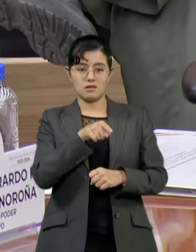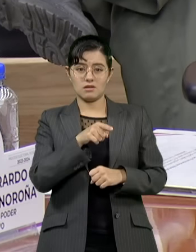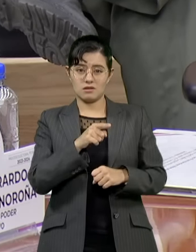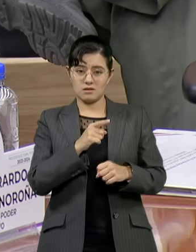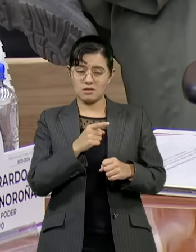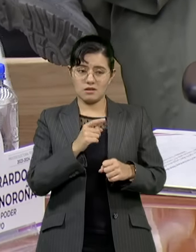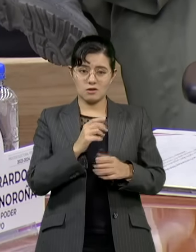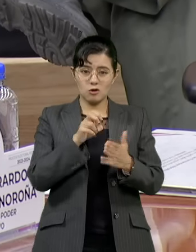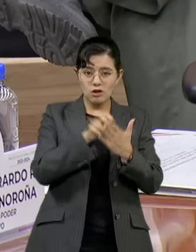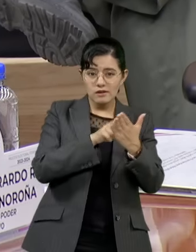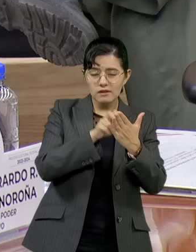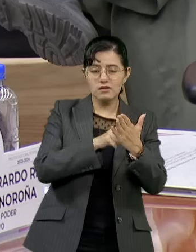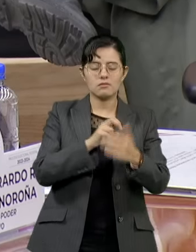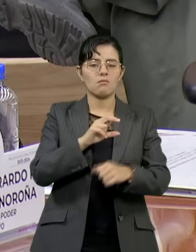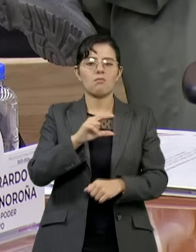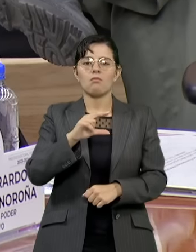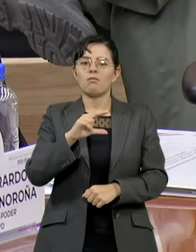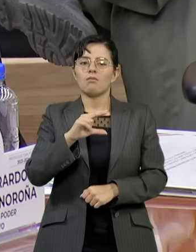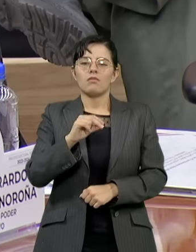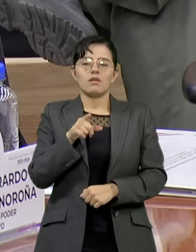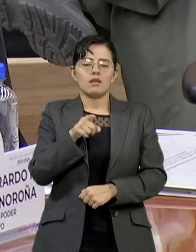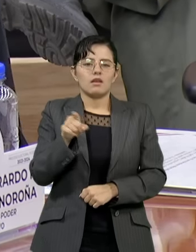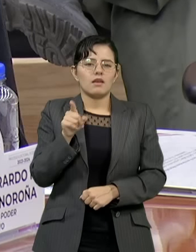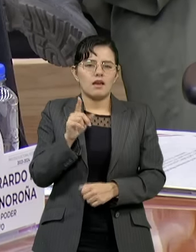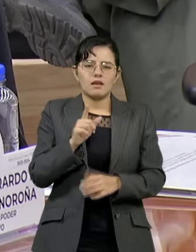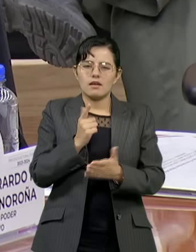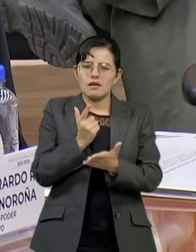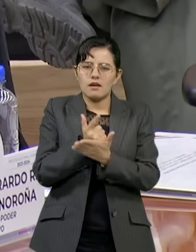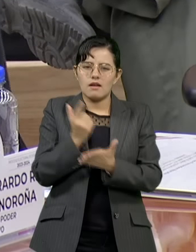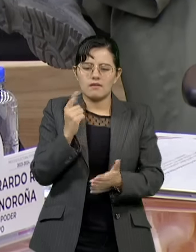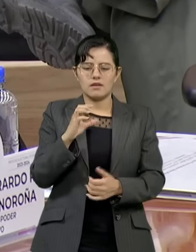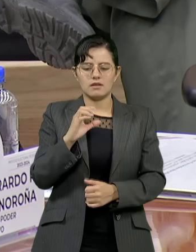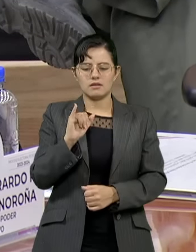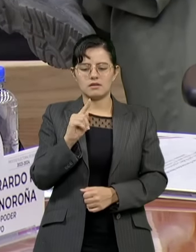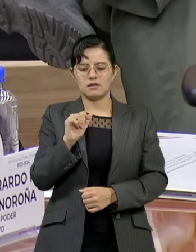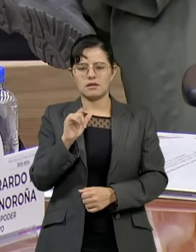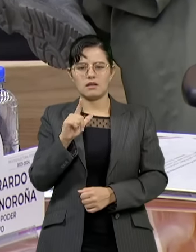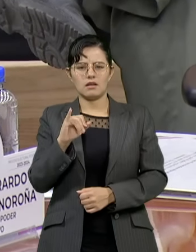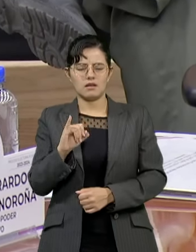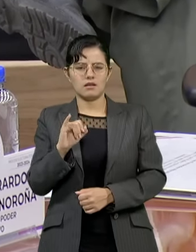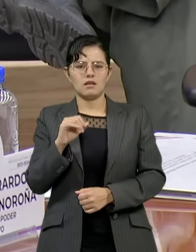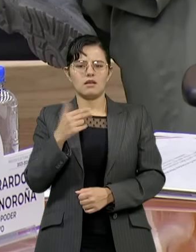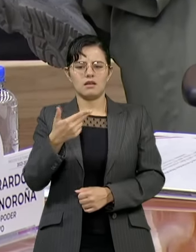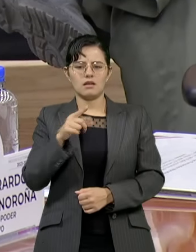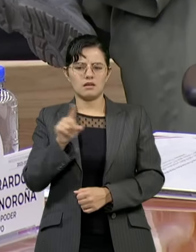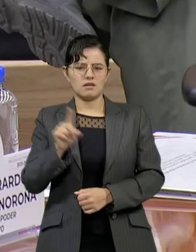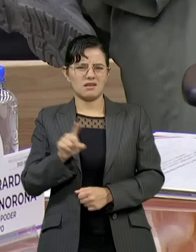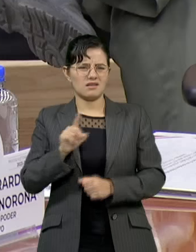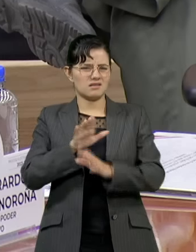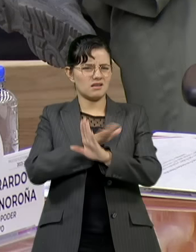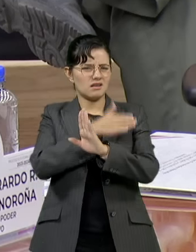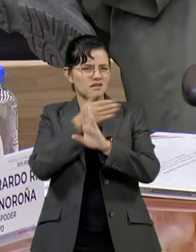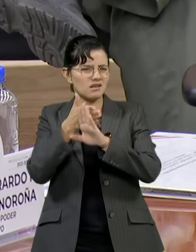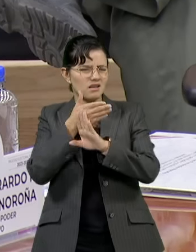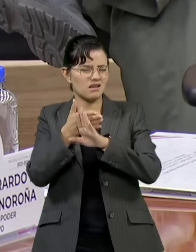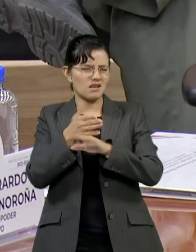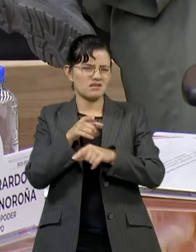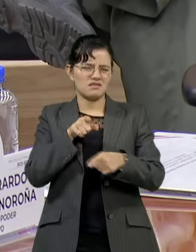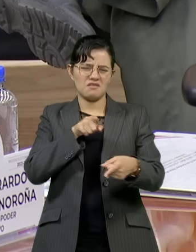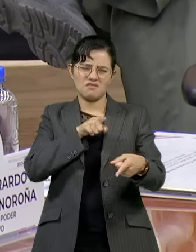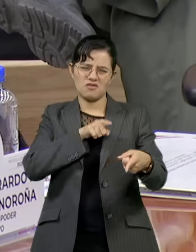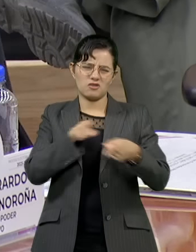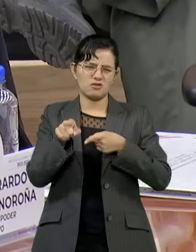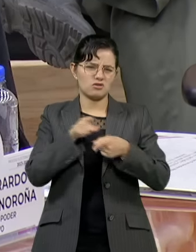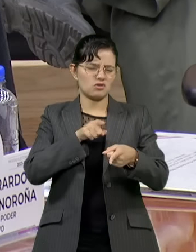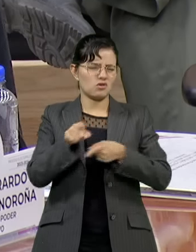tema es gravísimo lo que le han hecho a citlal Hernández es monstruosa la agresión hacia su persona es deles nabl es cobarde es